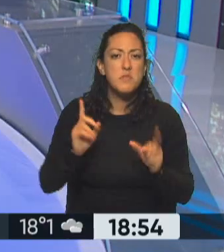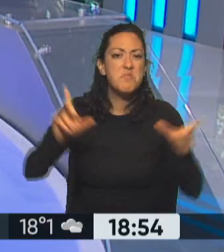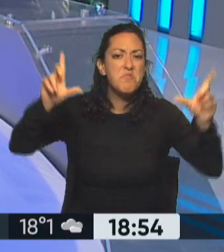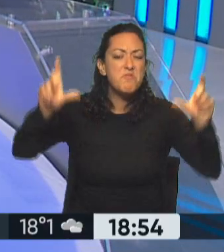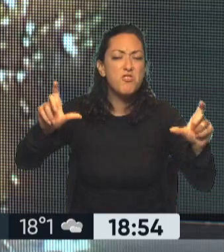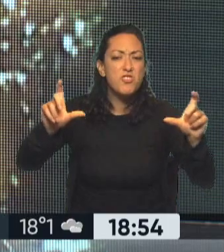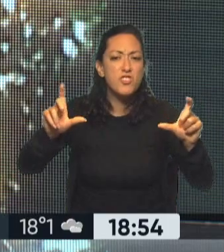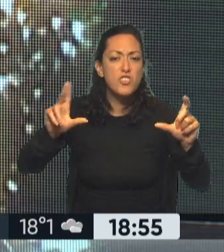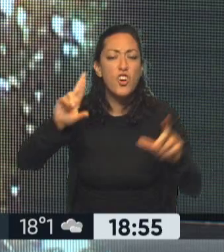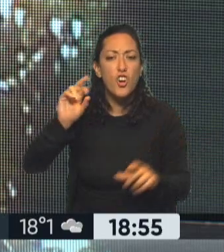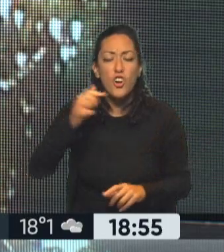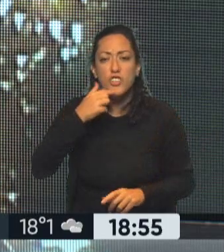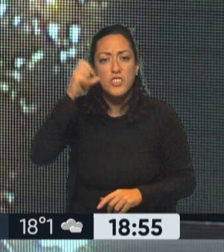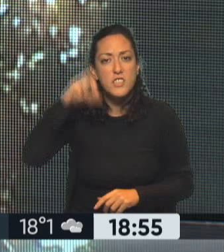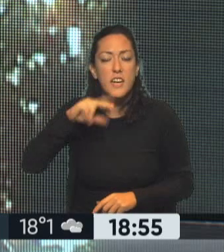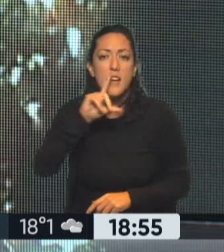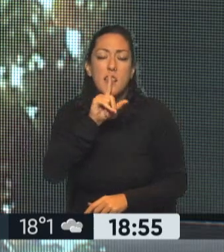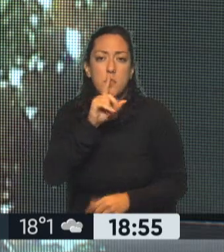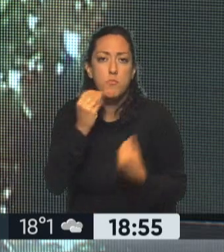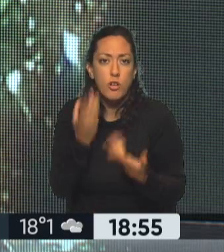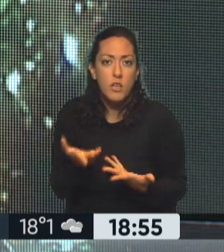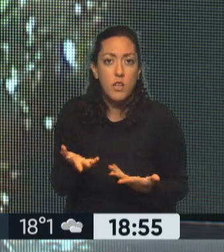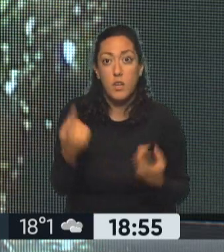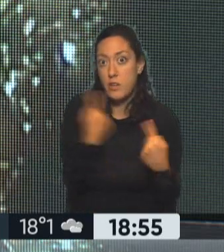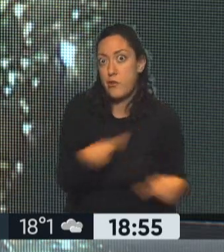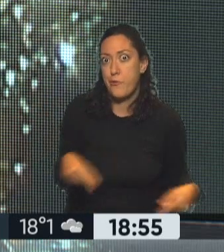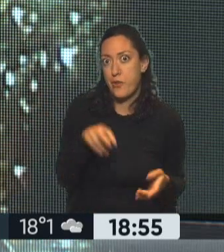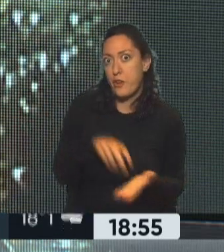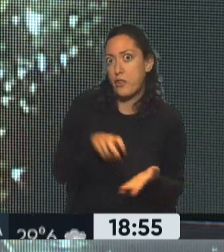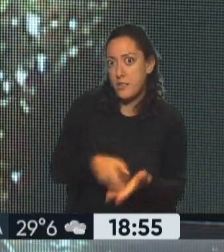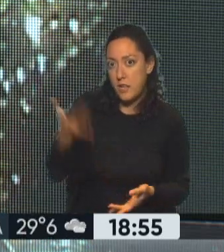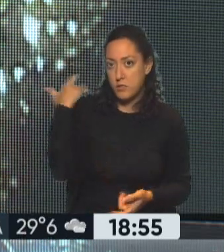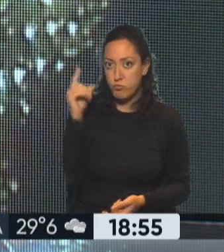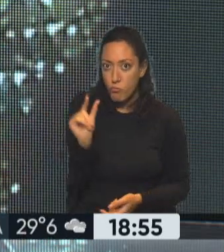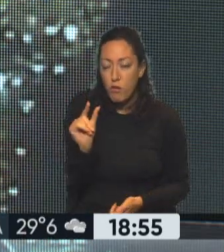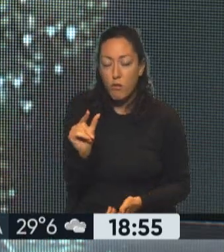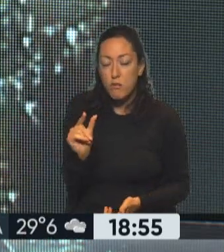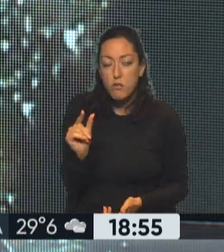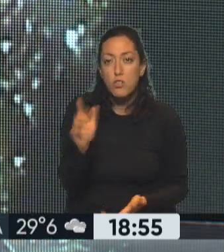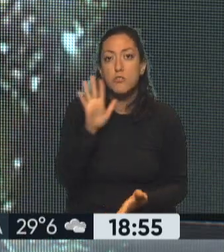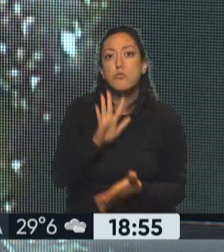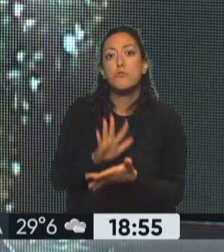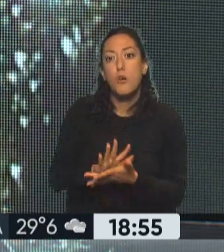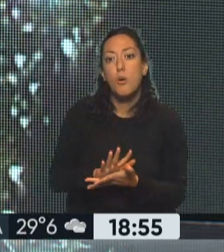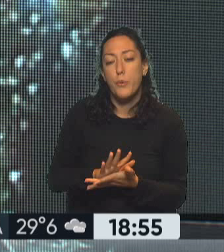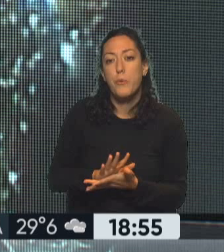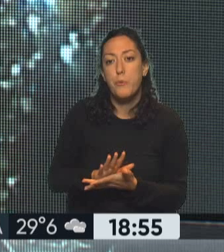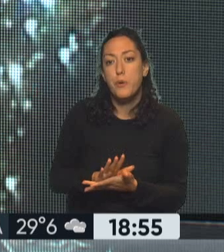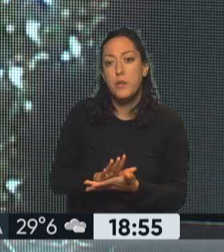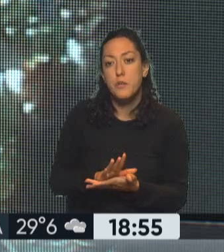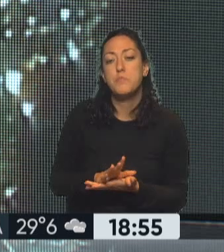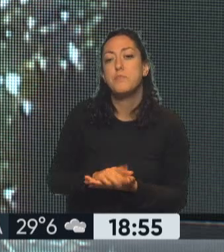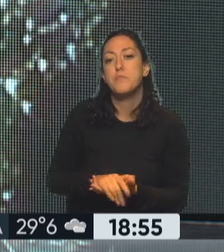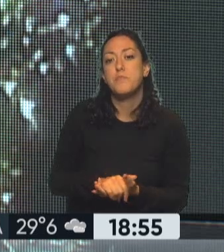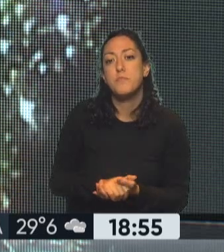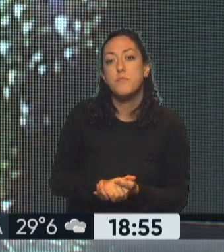Bueno, porque ha sido noticia nuevamente hace muy poquito tiempo el reclamo que